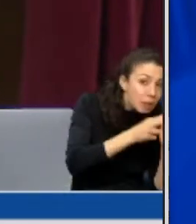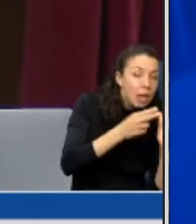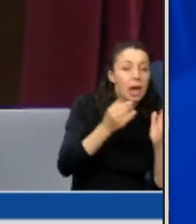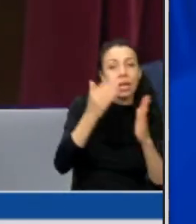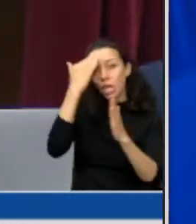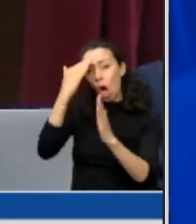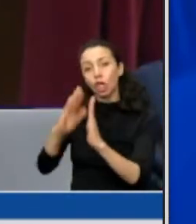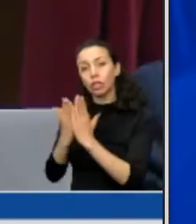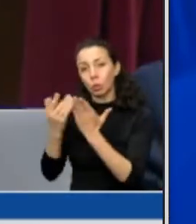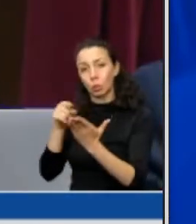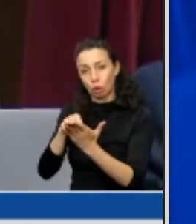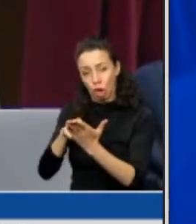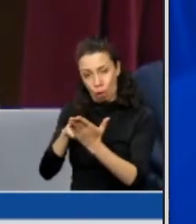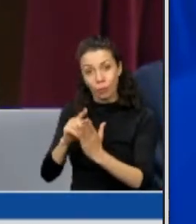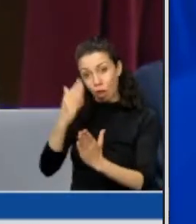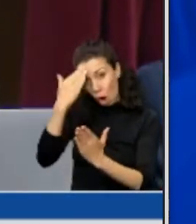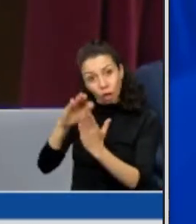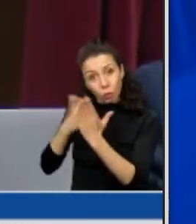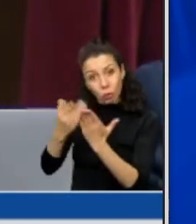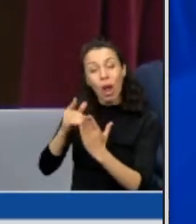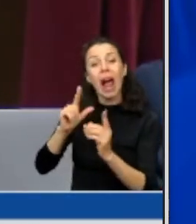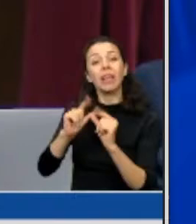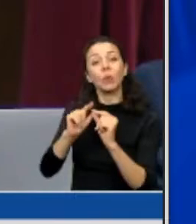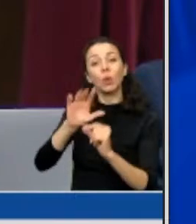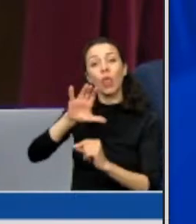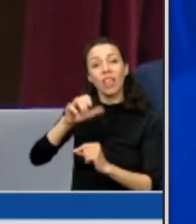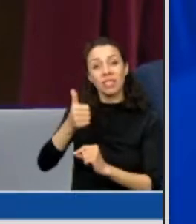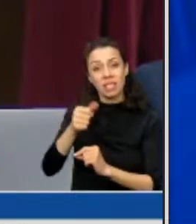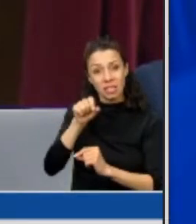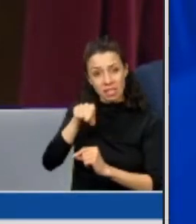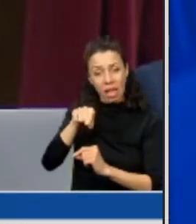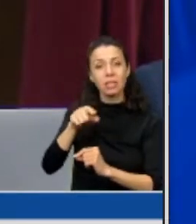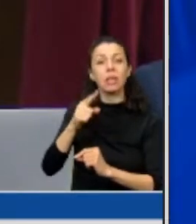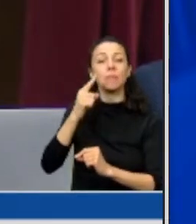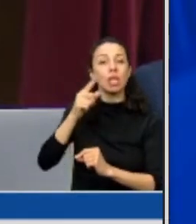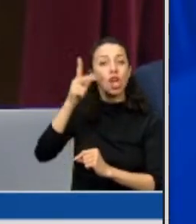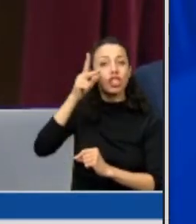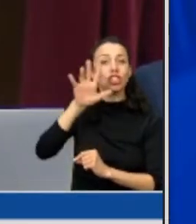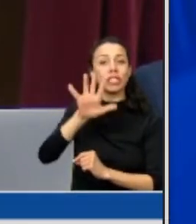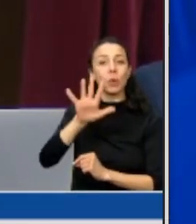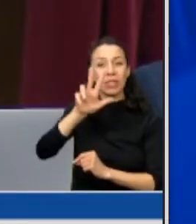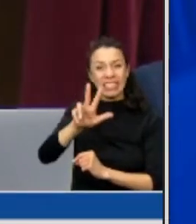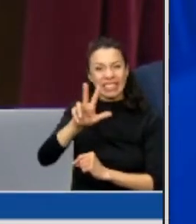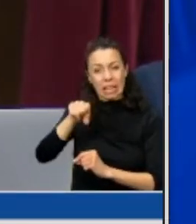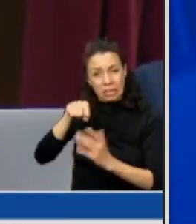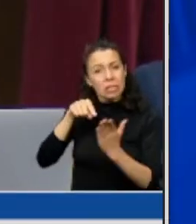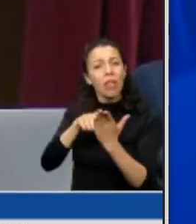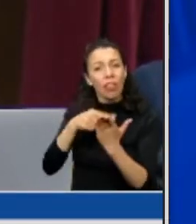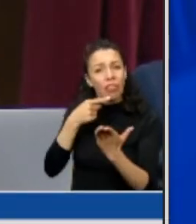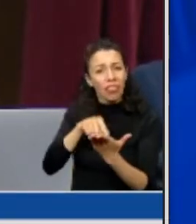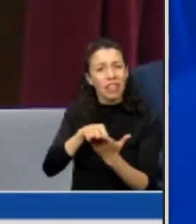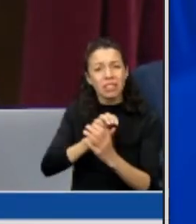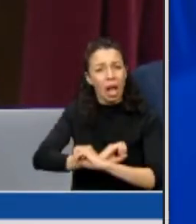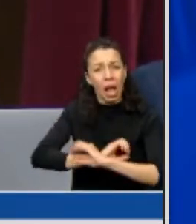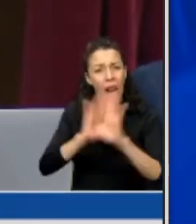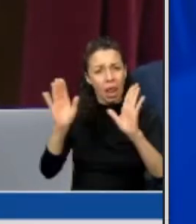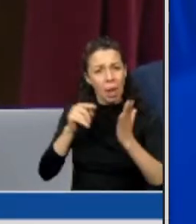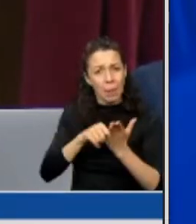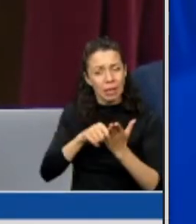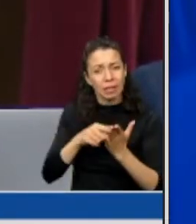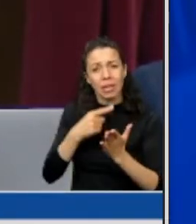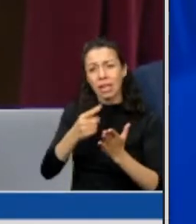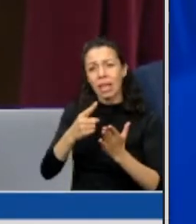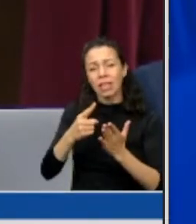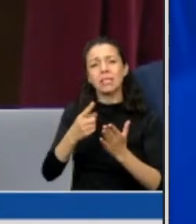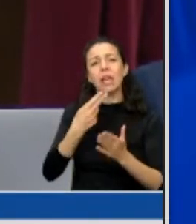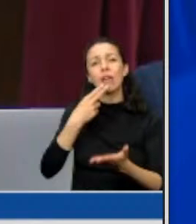que podrían integrar, digamos, la mesa chica de laburo de Milei? Mire, en primer lugar, para que